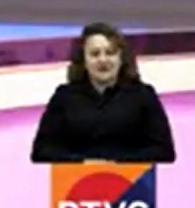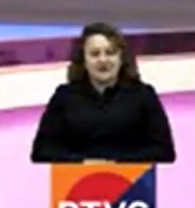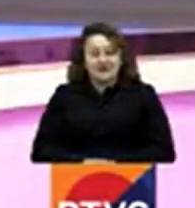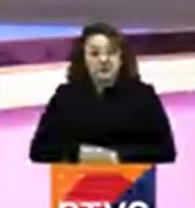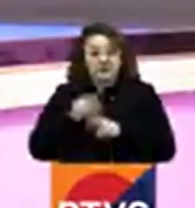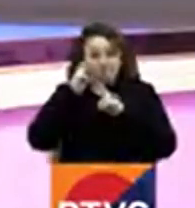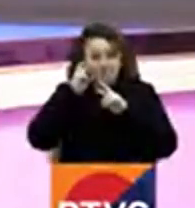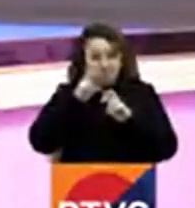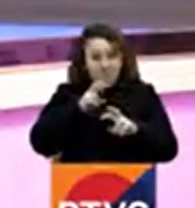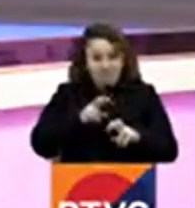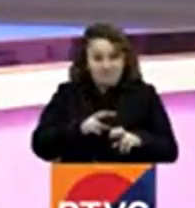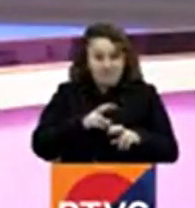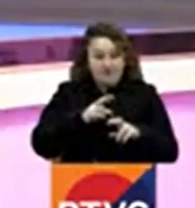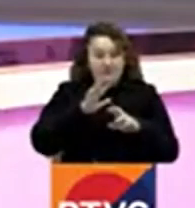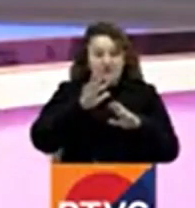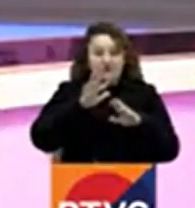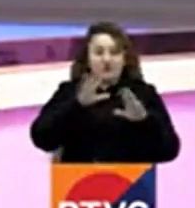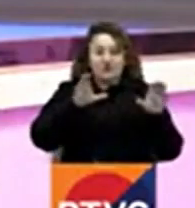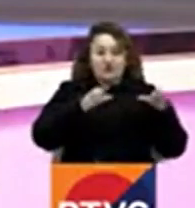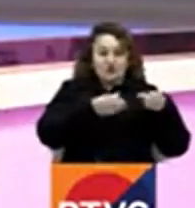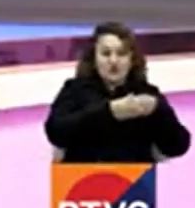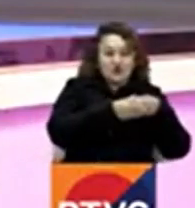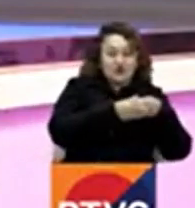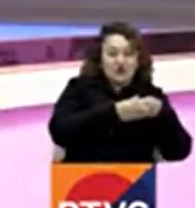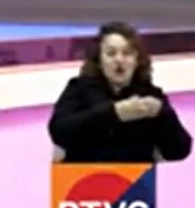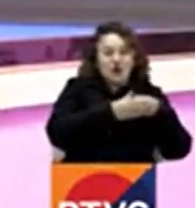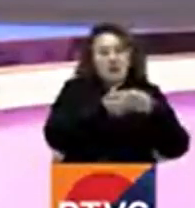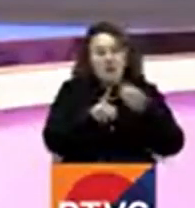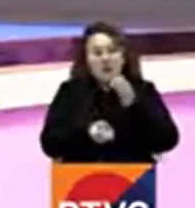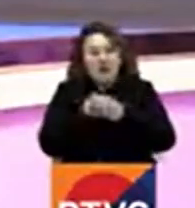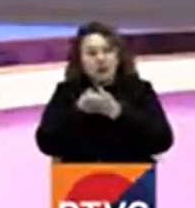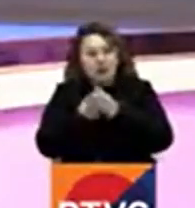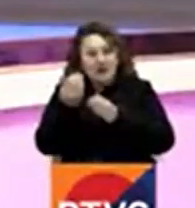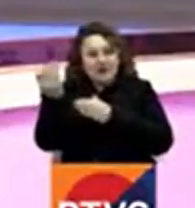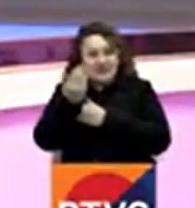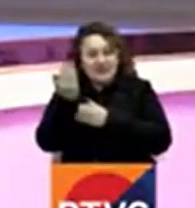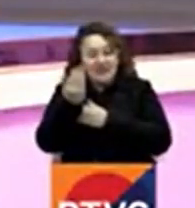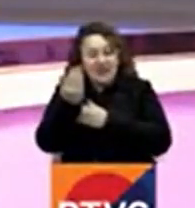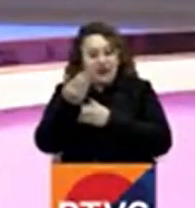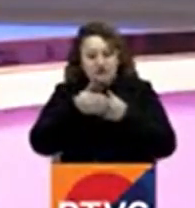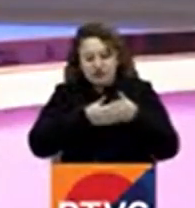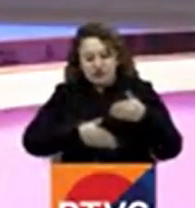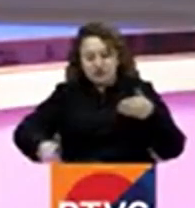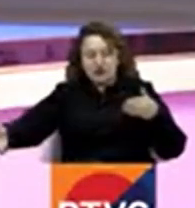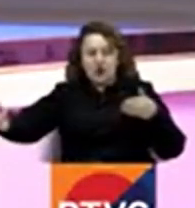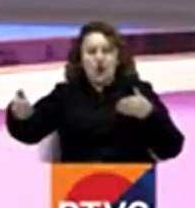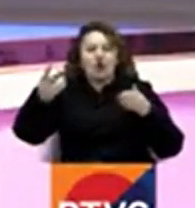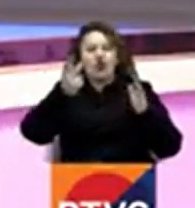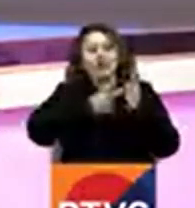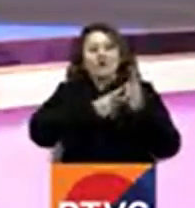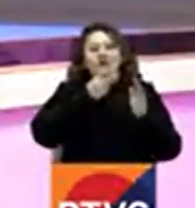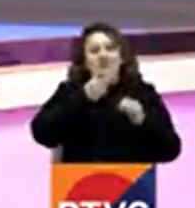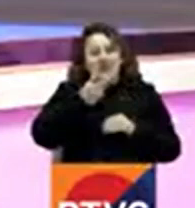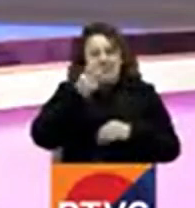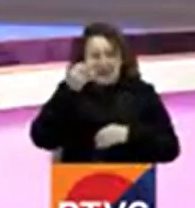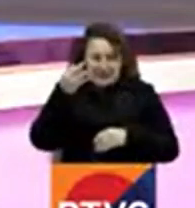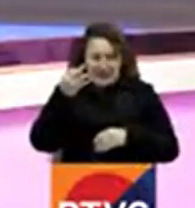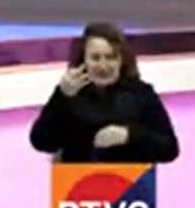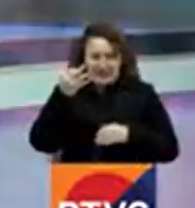Estudios y productoras internacionales se preparan para rodar en el 2023 las películas más esperadas. Les presentamos algunas de